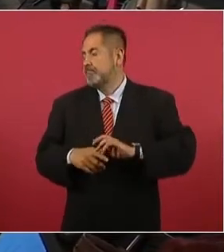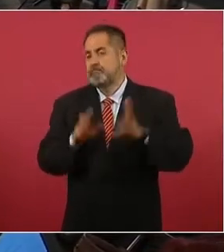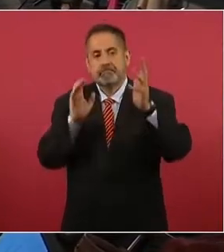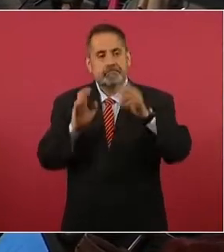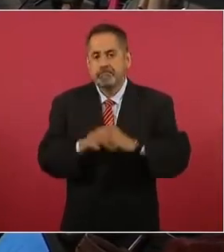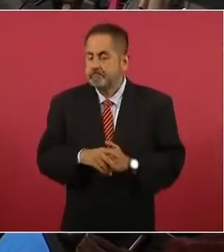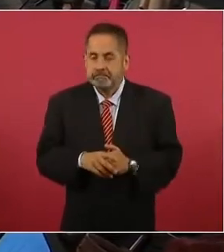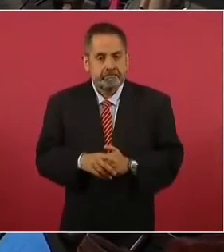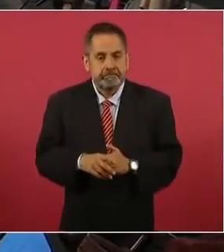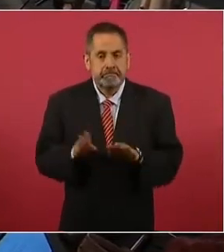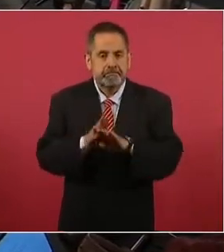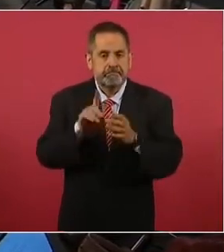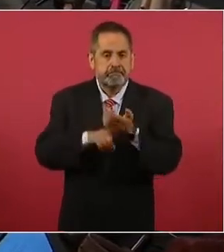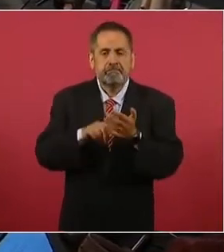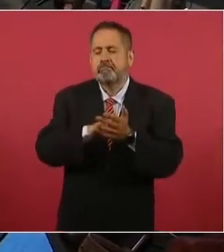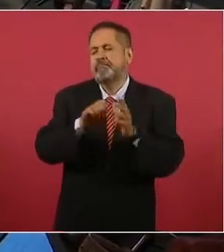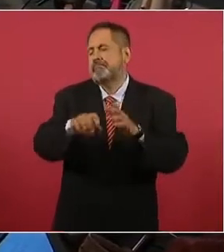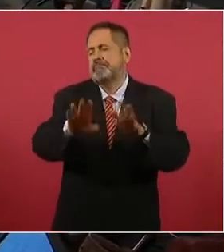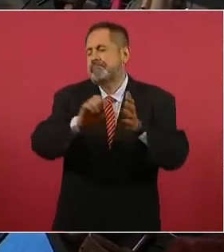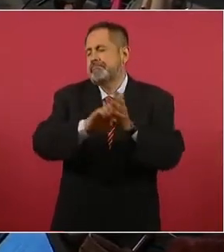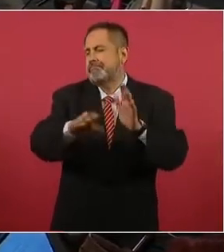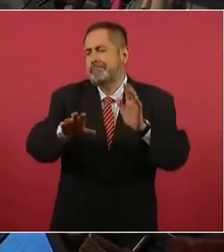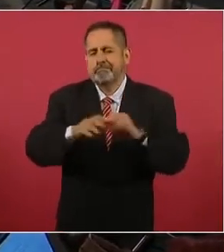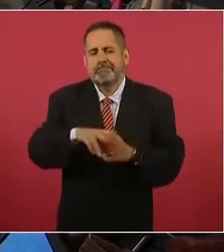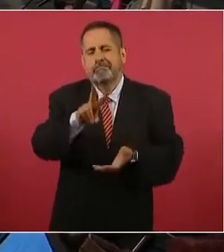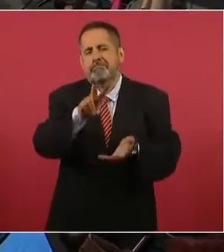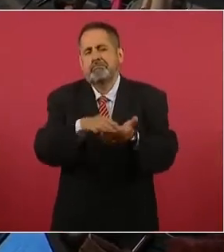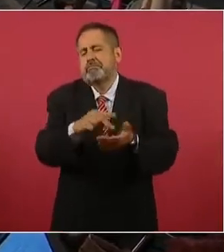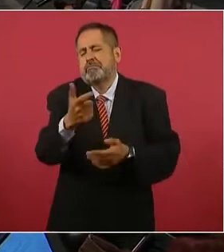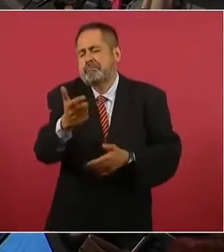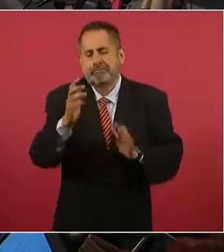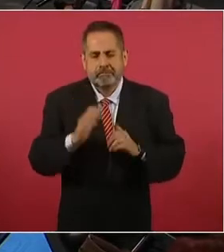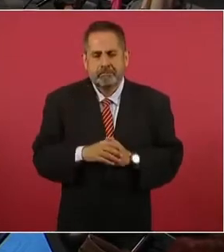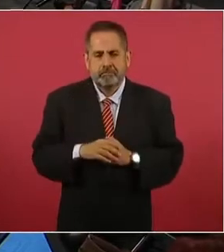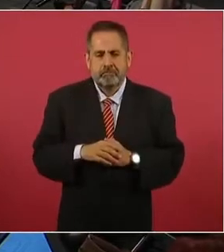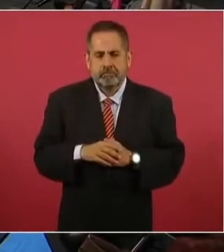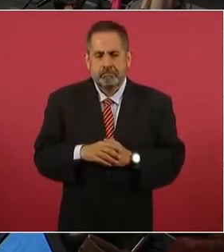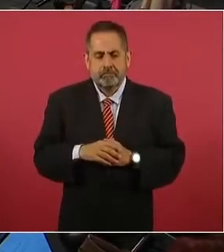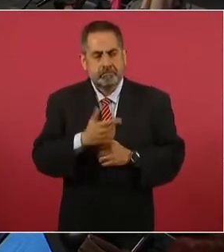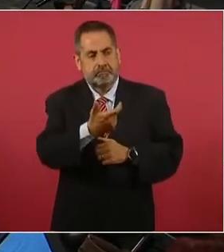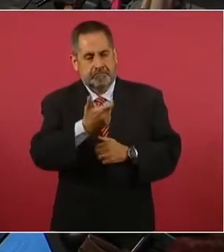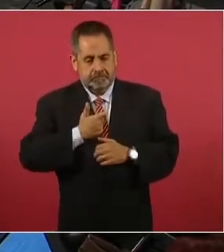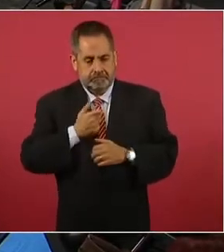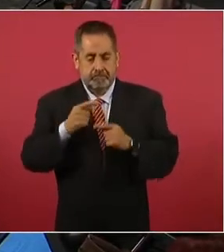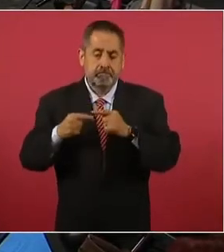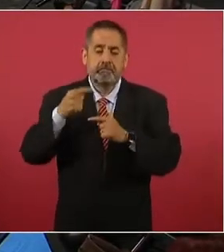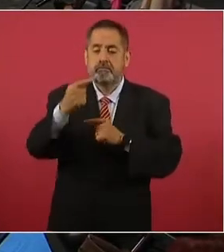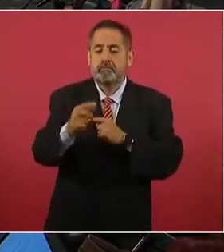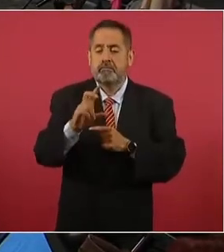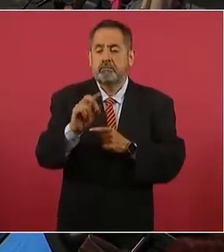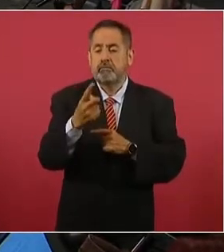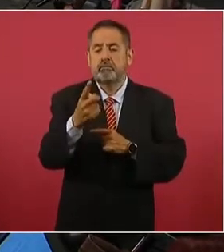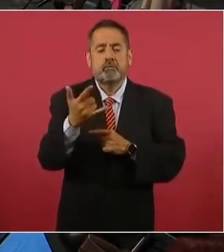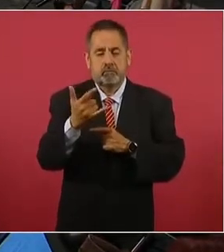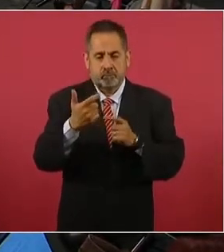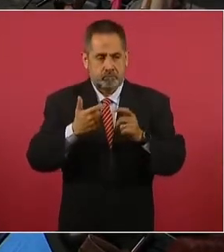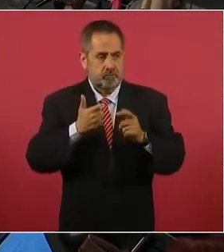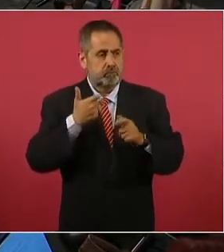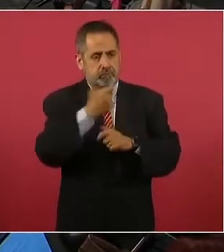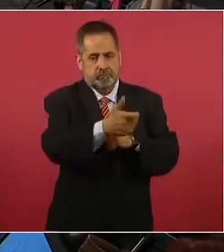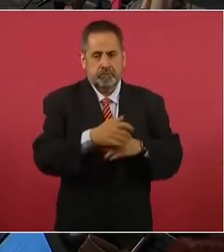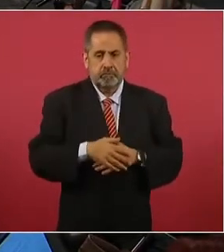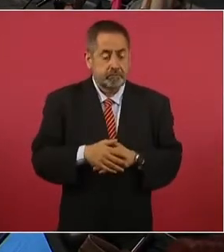piden el préstamo, por ejemplo, vamos a poner un ejemplo, 2,000 pesos y te los pago de aquí al 31 de julio. Las personas,